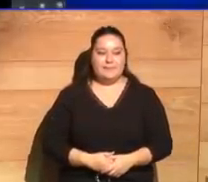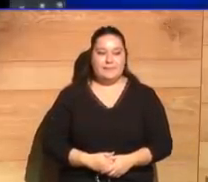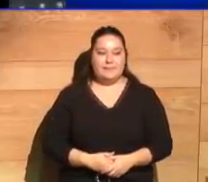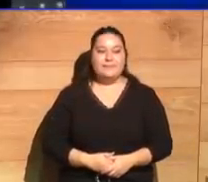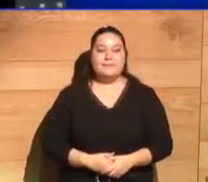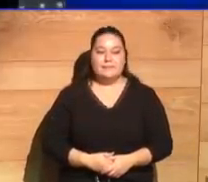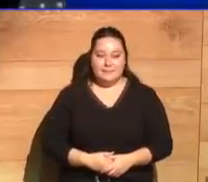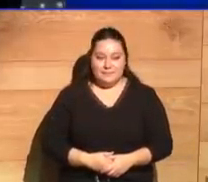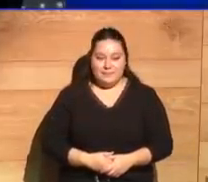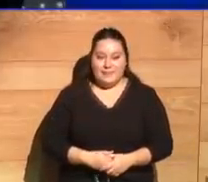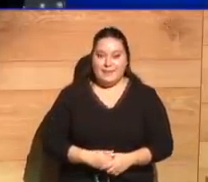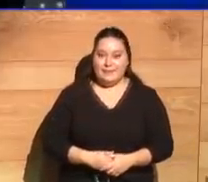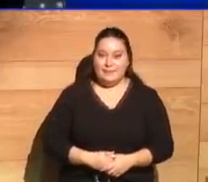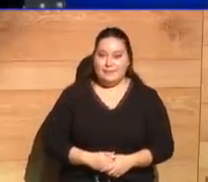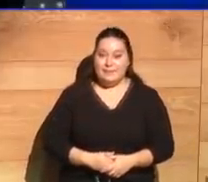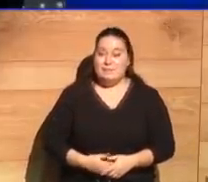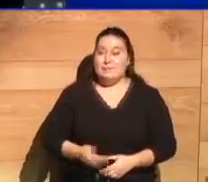Y en